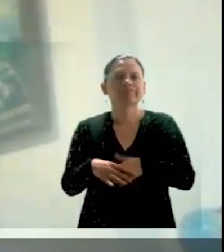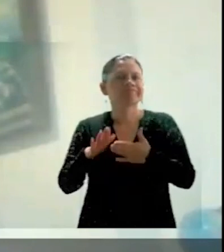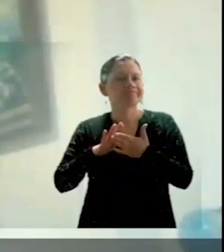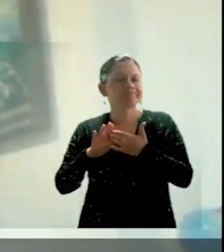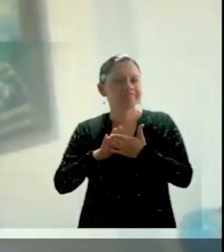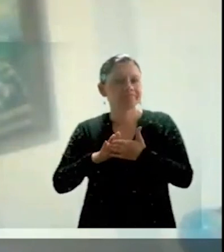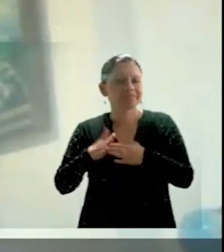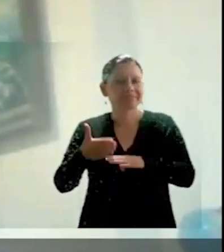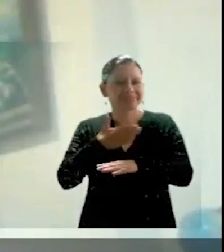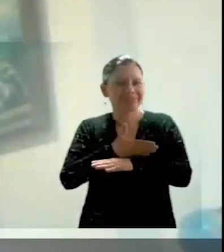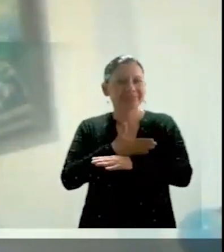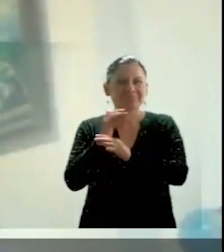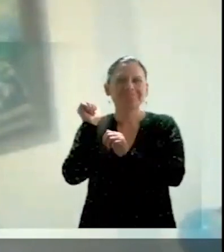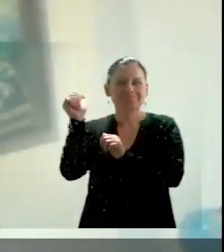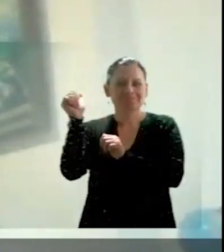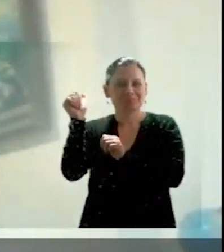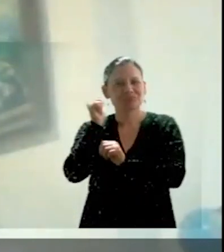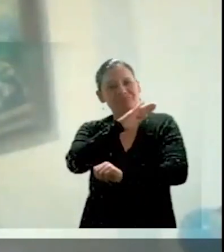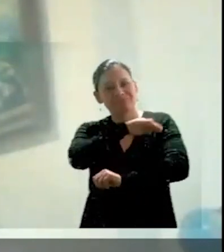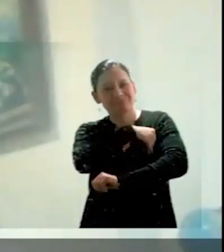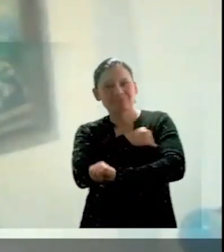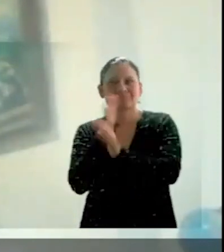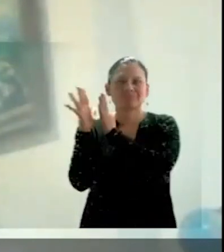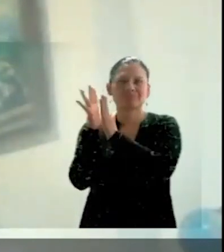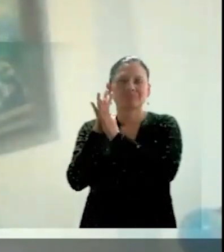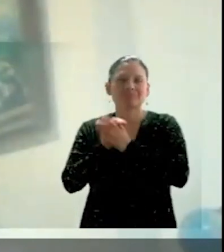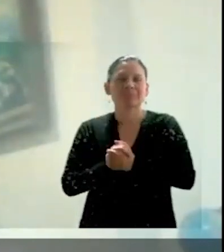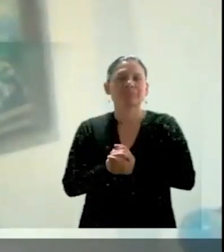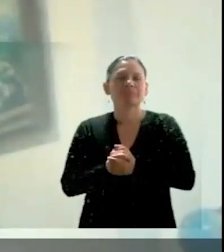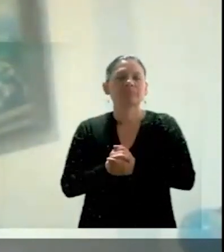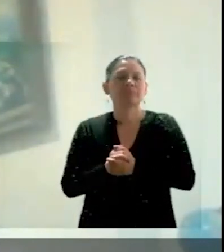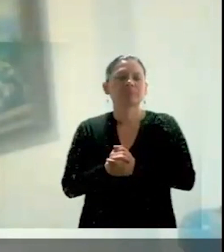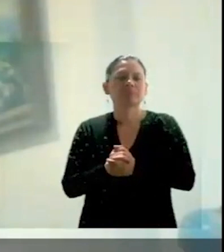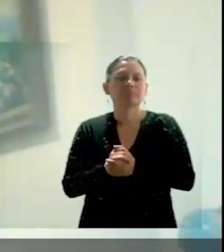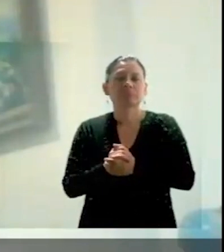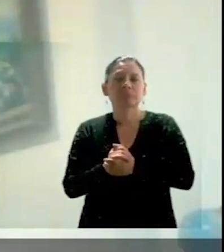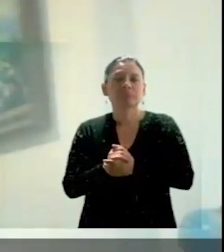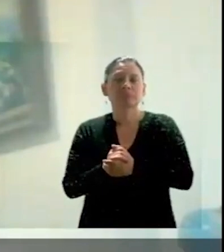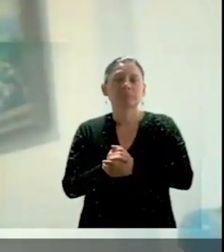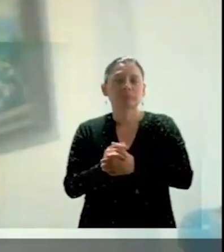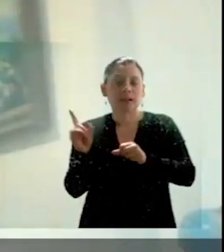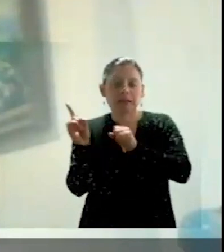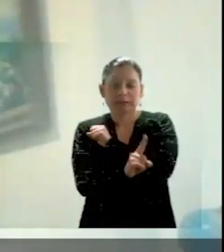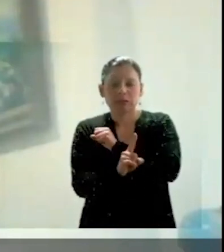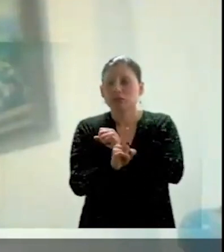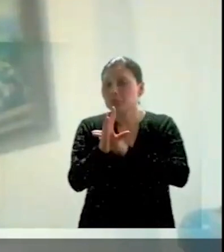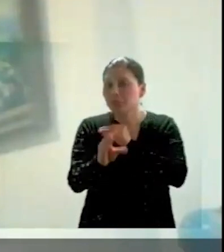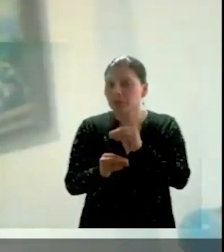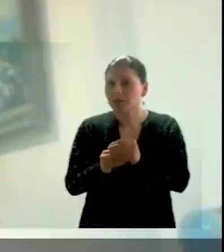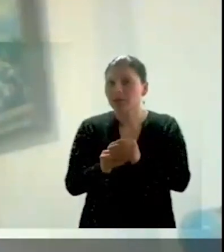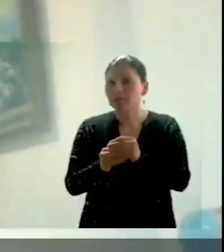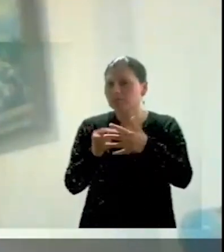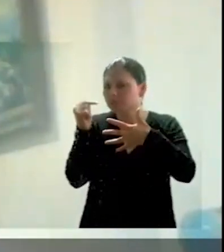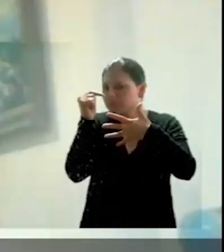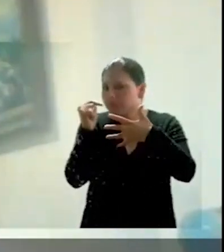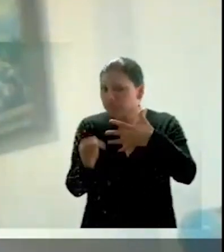en esto que dijo el ministro también de no solo que esté en incumplimiento de la tutela, sino que se le agreguen algunos